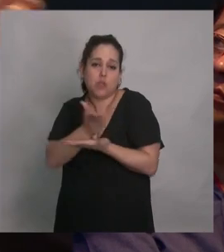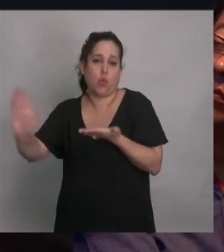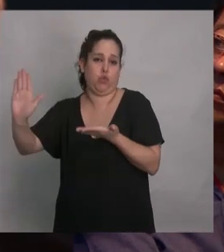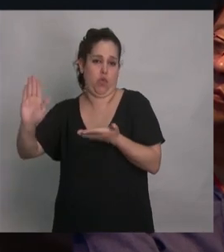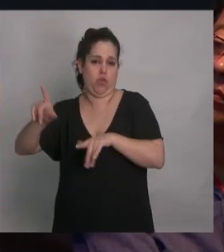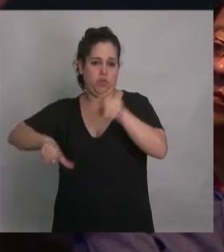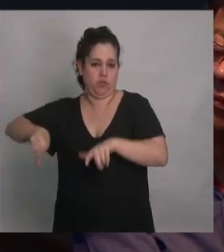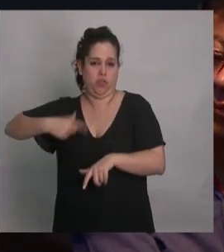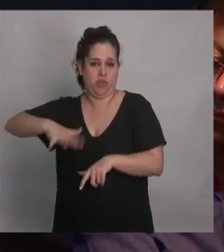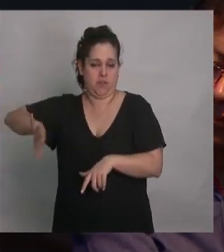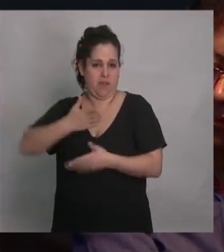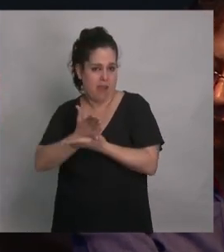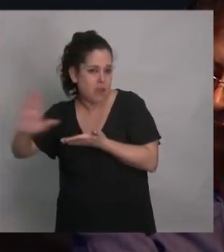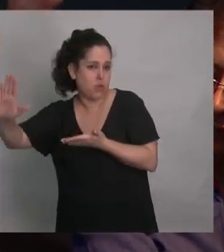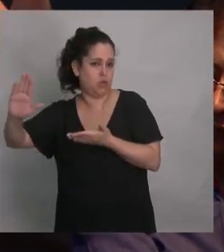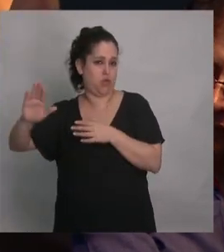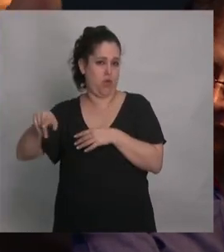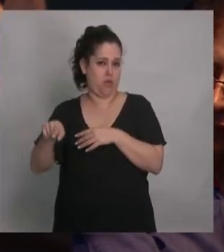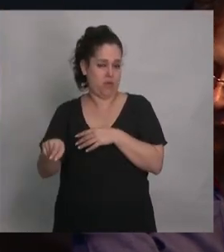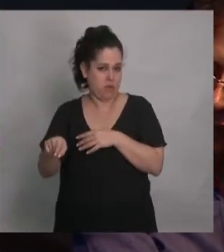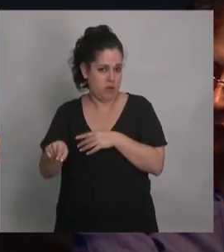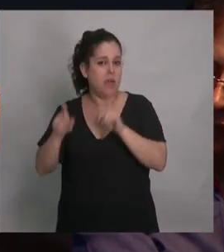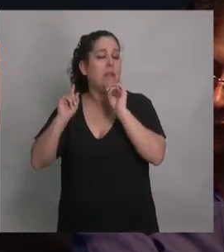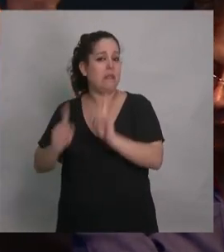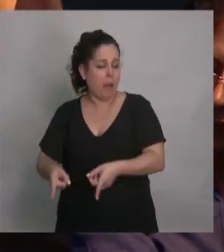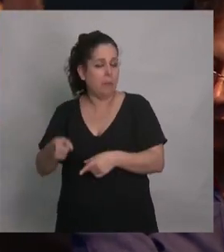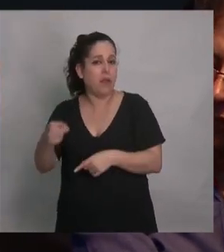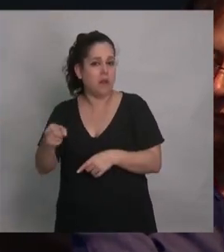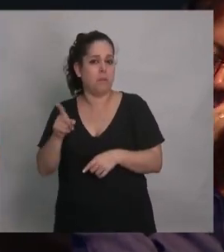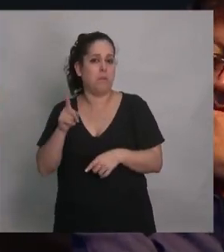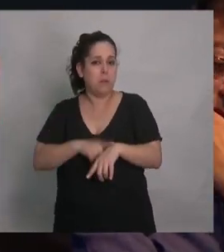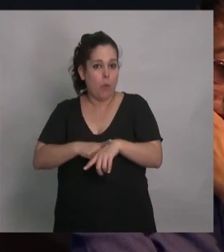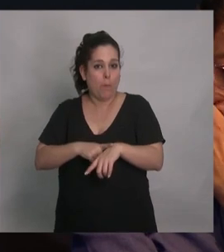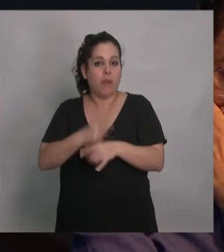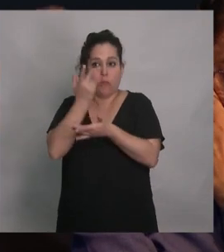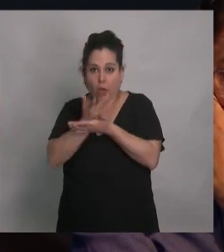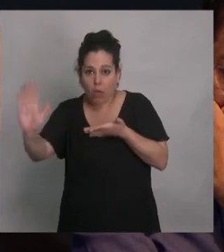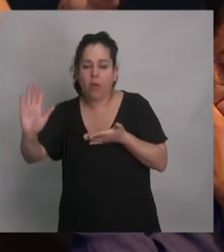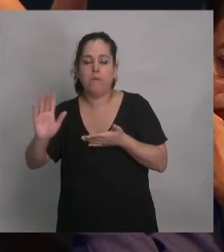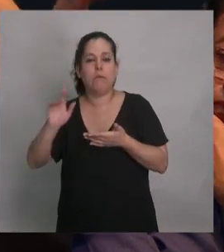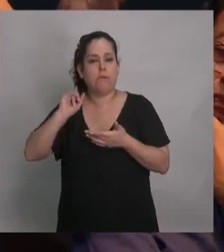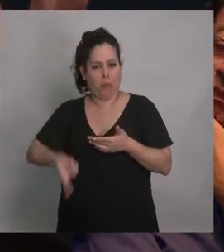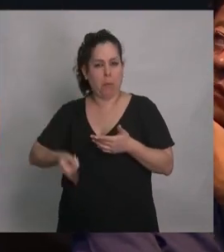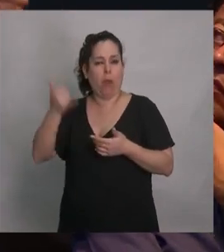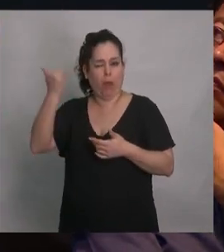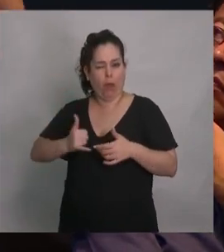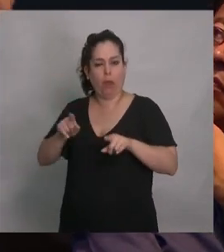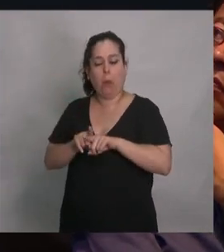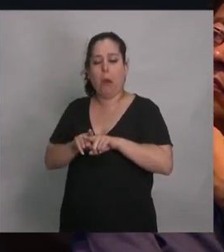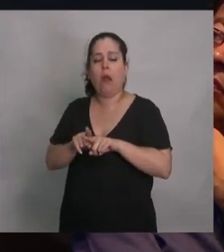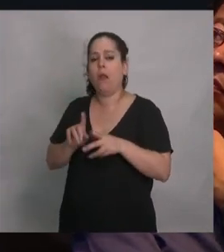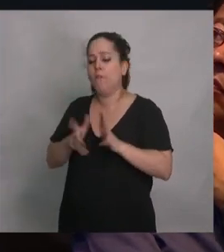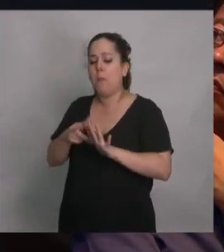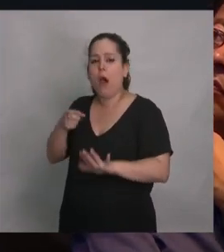justifican a la vez una represión selectiva en contra de los que están